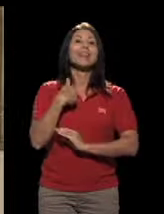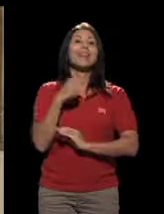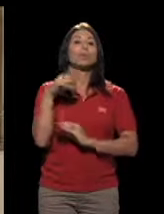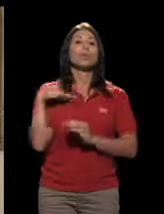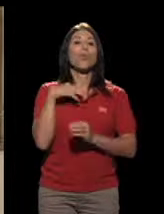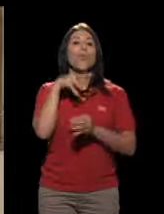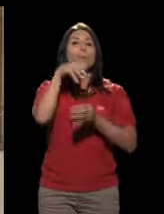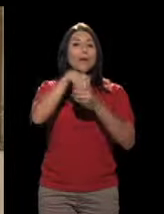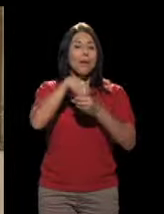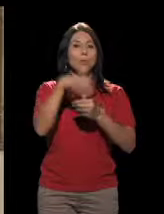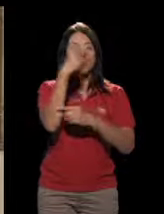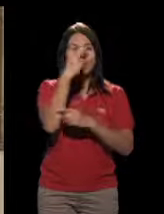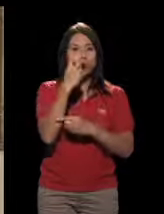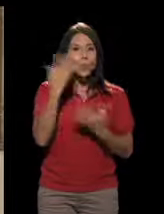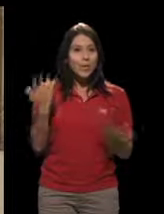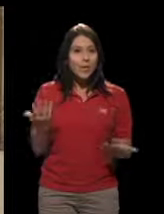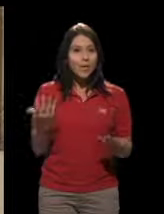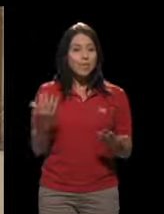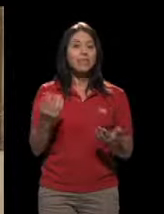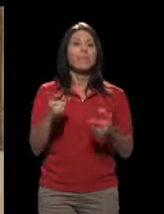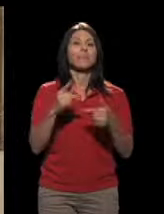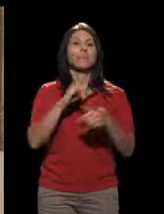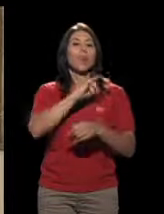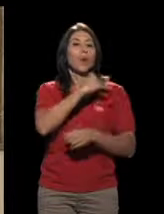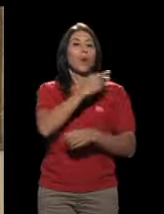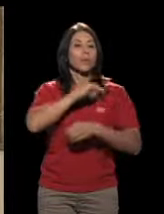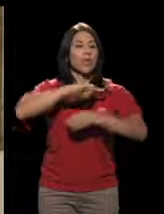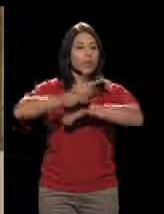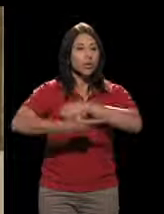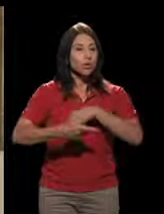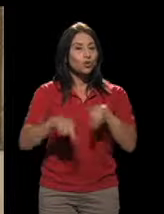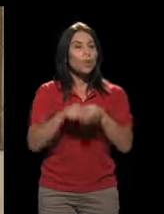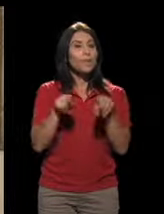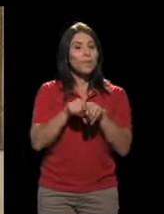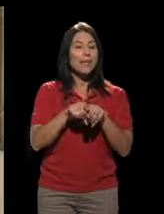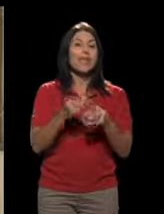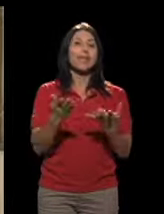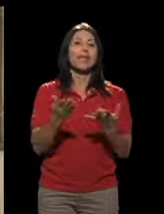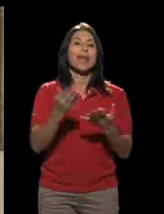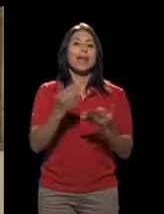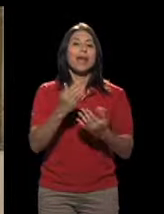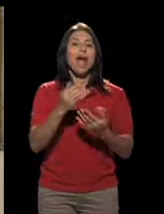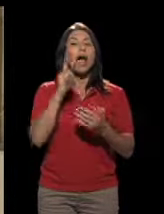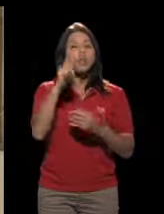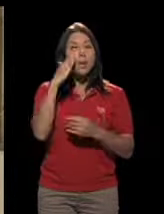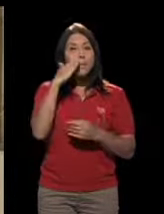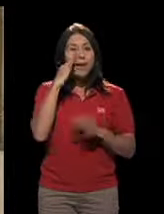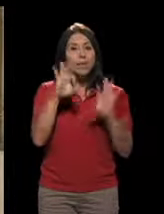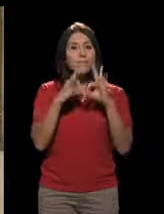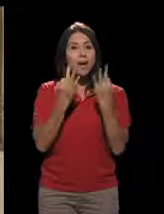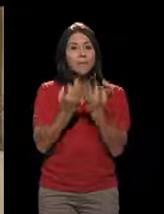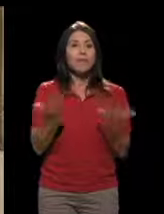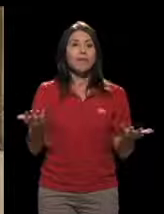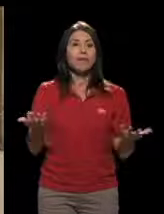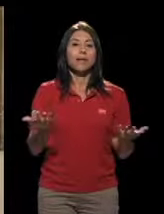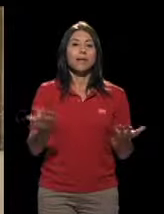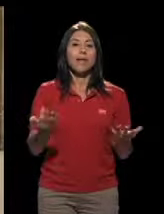miembro de su junta directiva que es no vidente, en la Junta de Protección Social, en su junta directiva hay una madre de